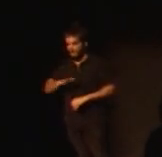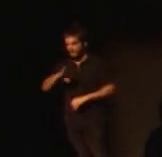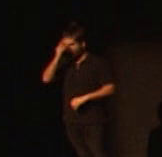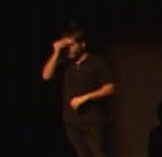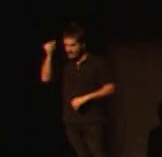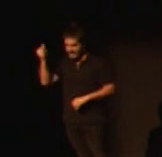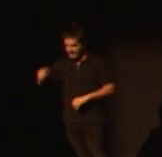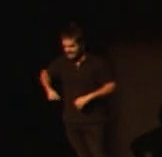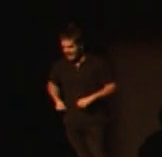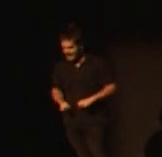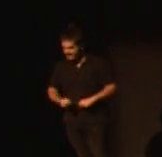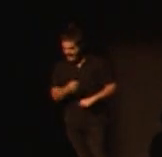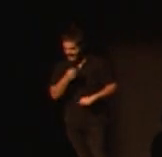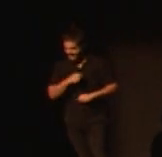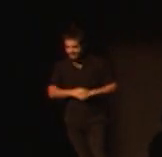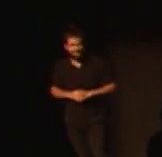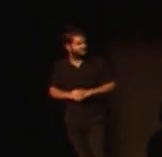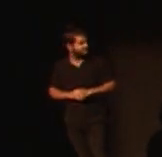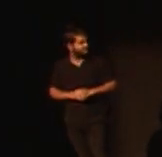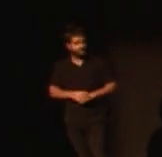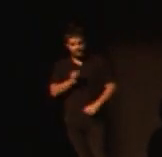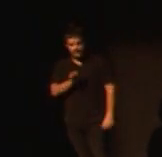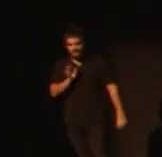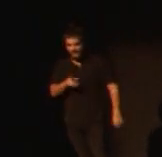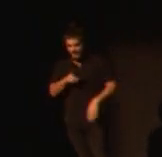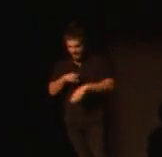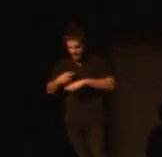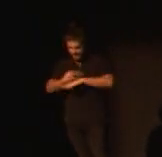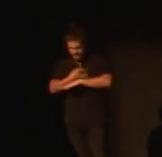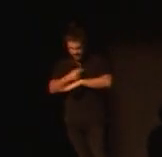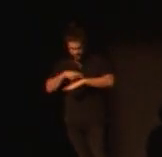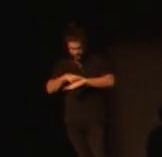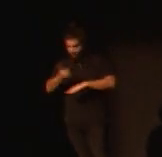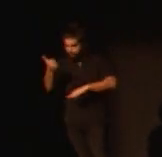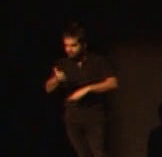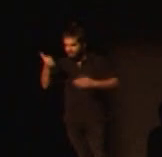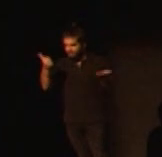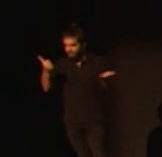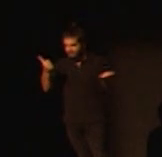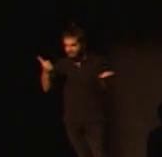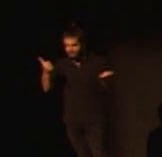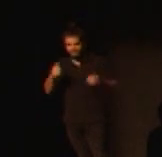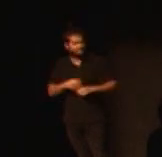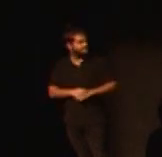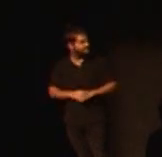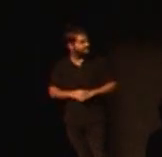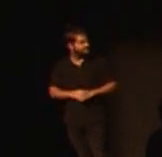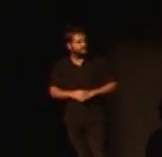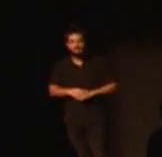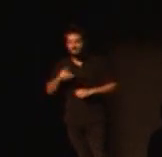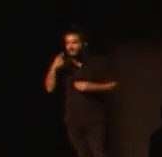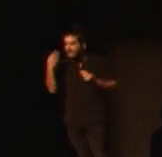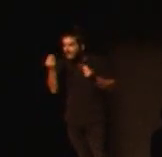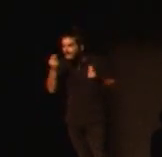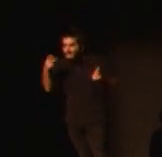historias. Laura, tenía razón. Este tren siempre va en hora. La verdad es que sí, Pati. Oye, una cosa, ¿no te suena mucho la voz de la audiodescripción?